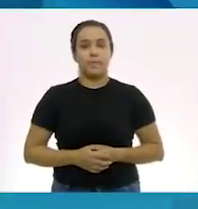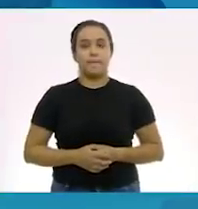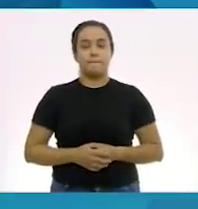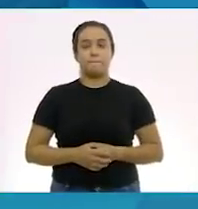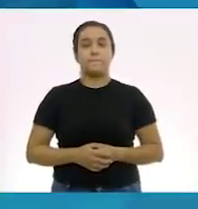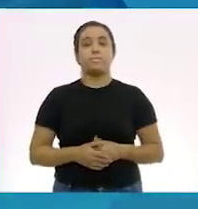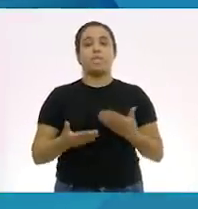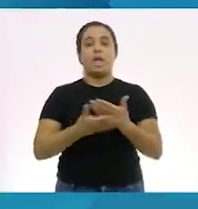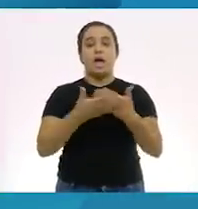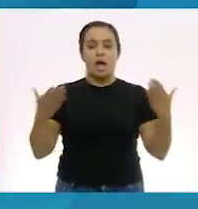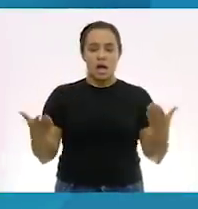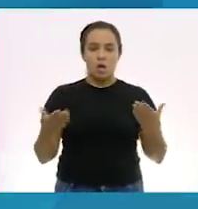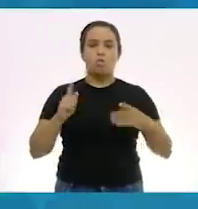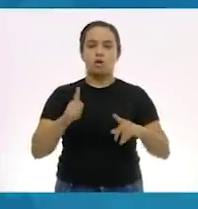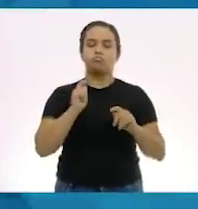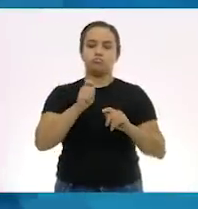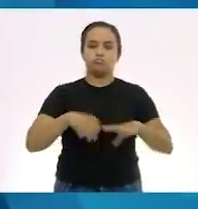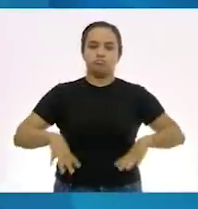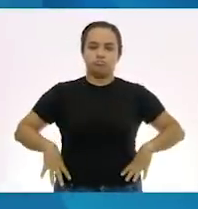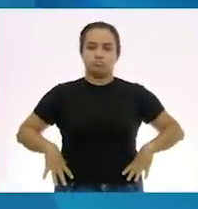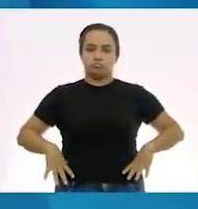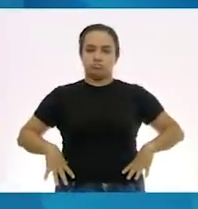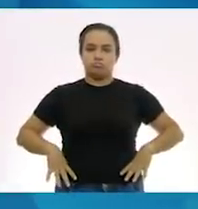manos. ¿Alguna vez los habían movido así?